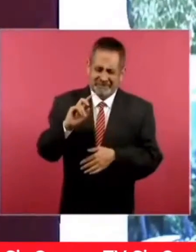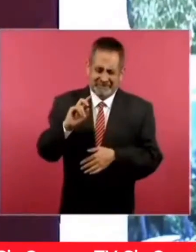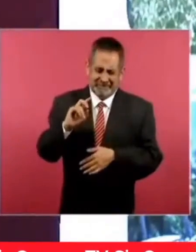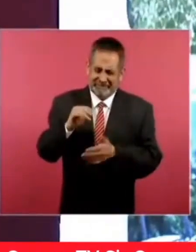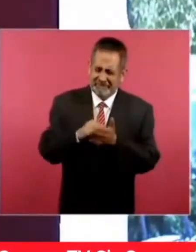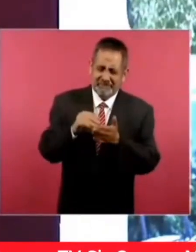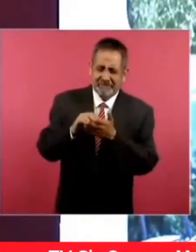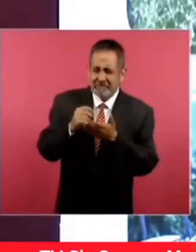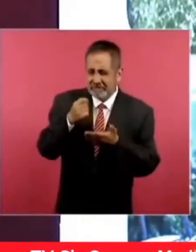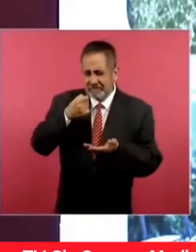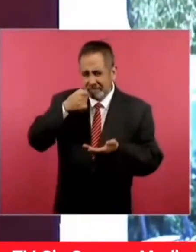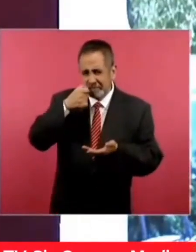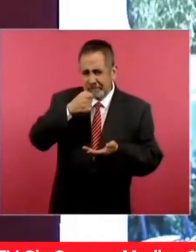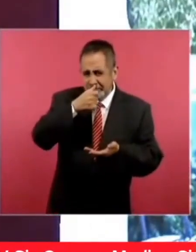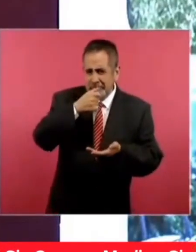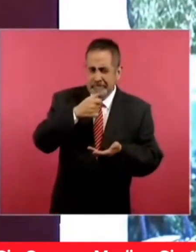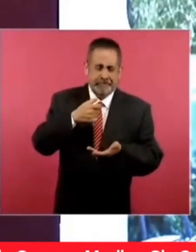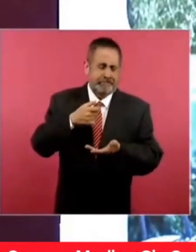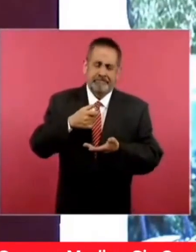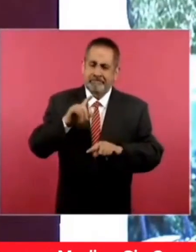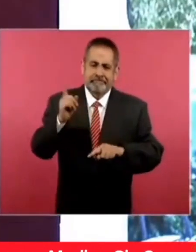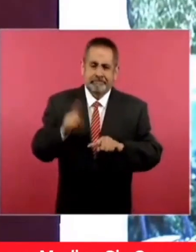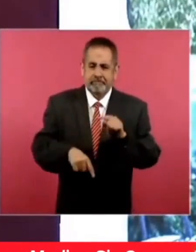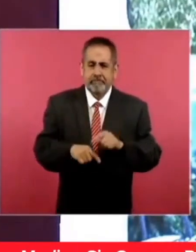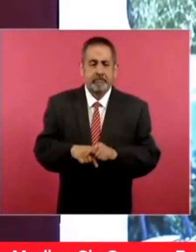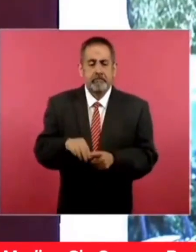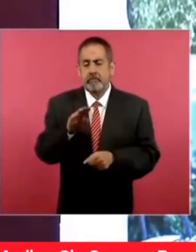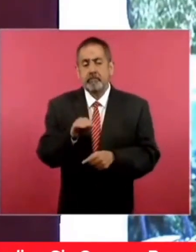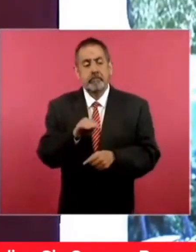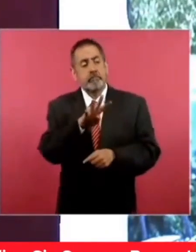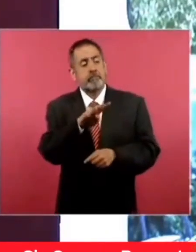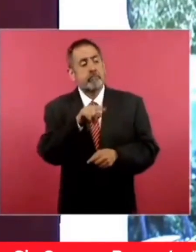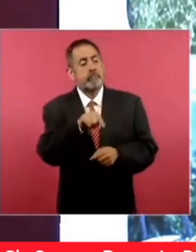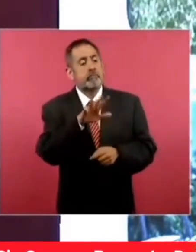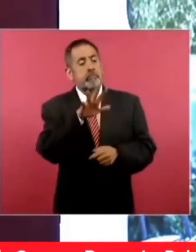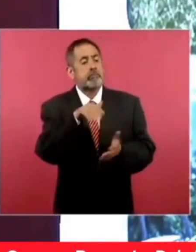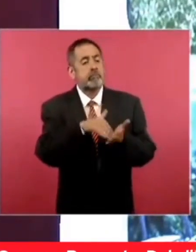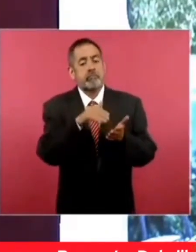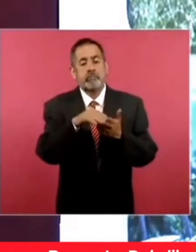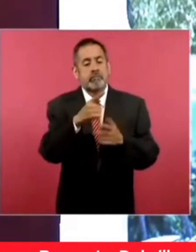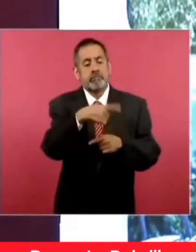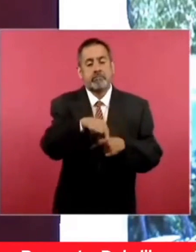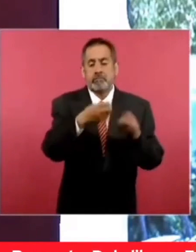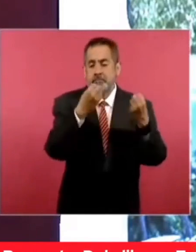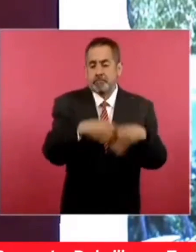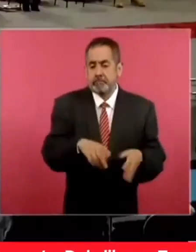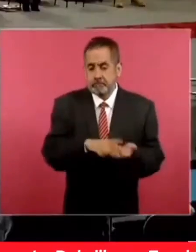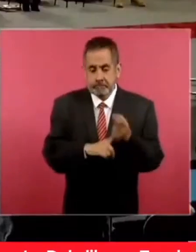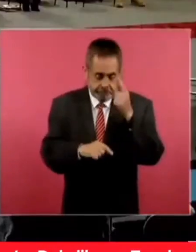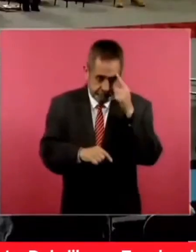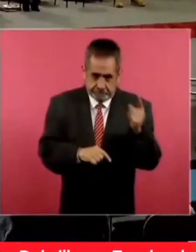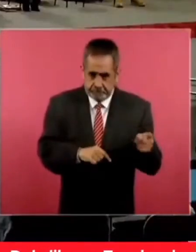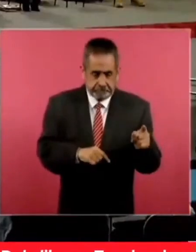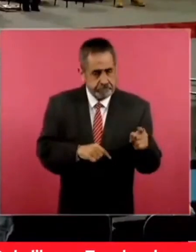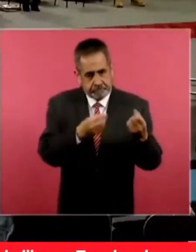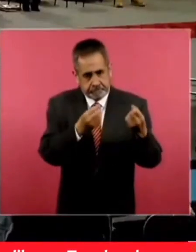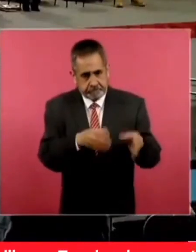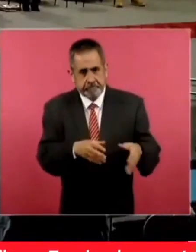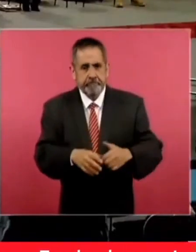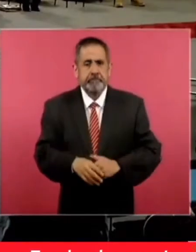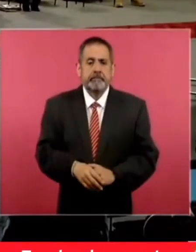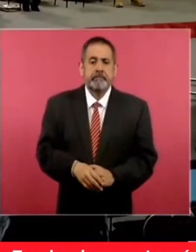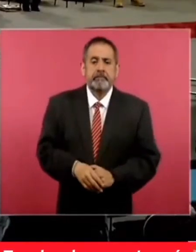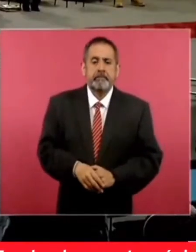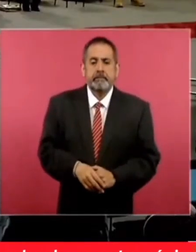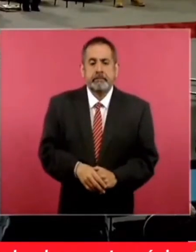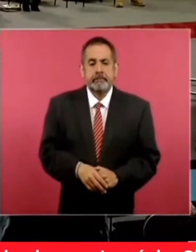dosis de este enervante de la afectación son 94.5 millones de pesos esa afectación económica la delincuencia a